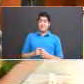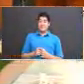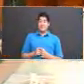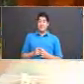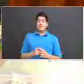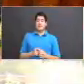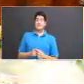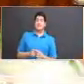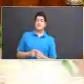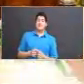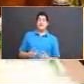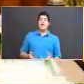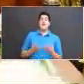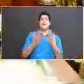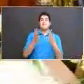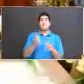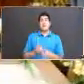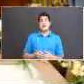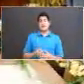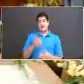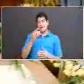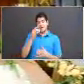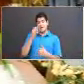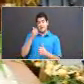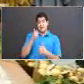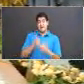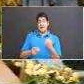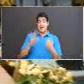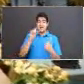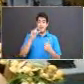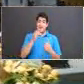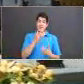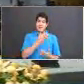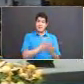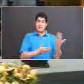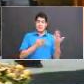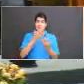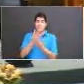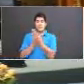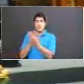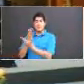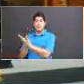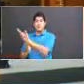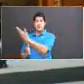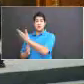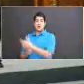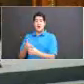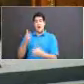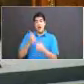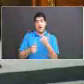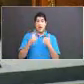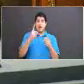y manda cada pedazo de su concubina a cada una de las tribus de Israel.